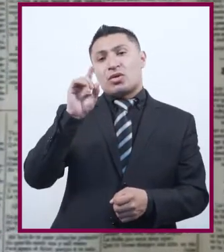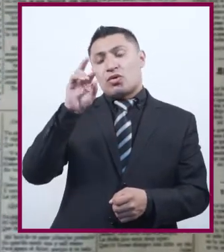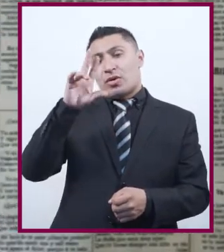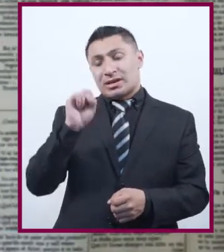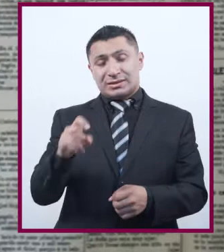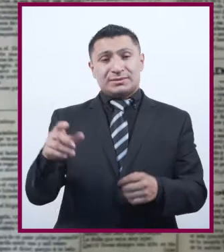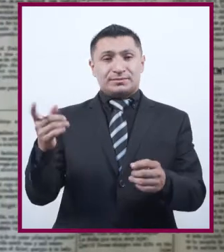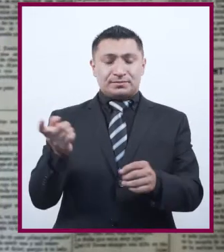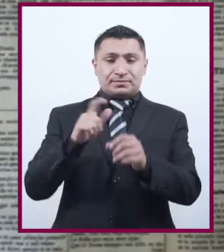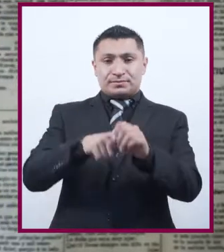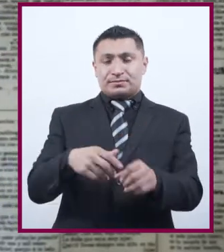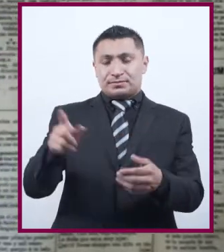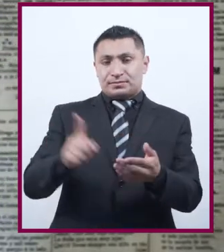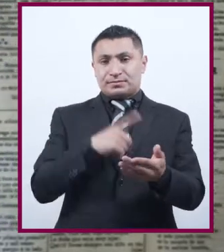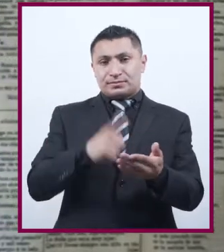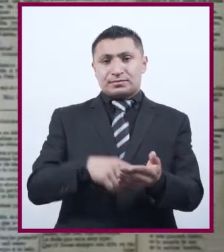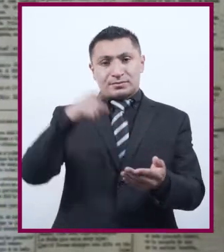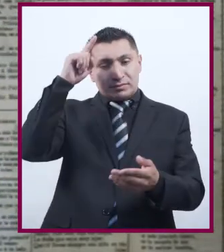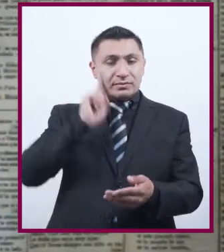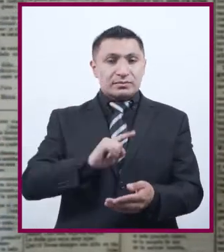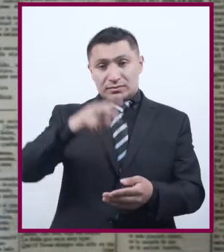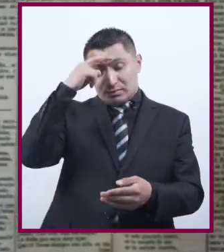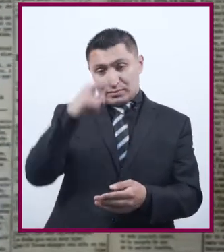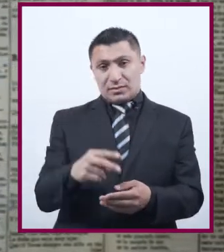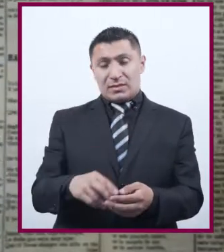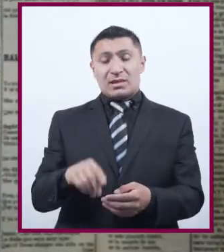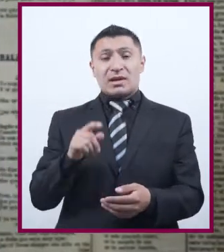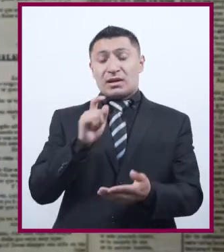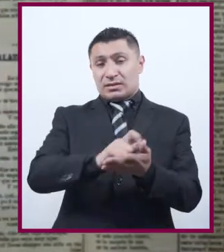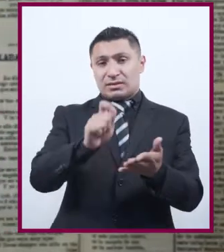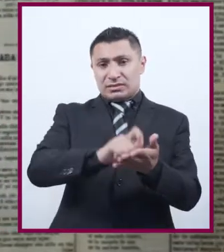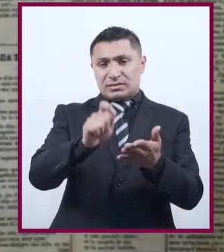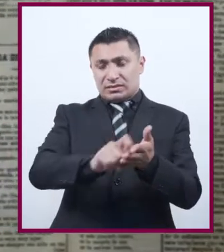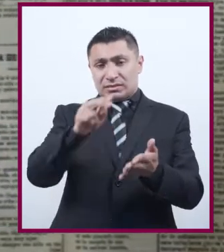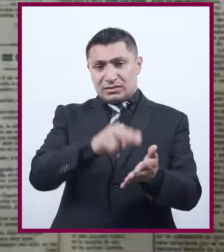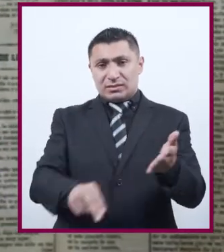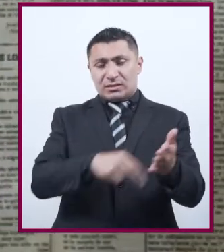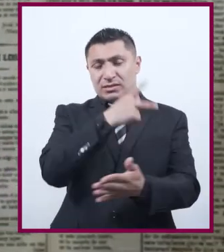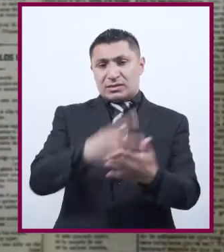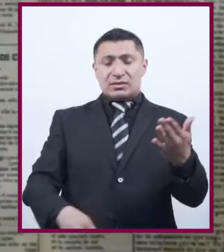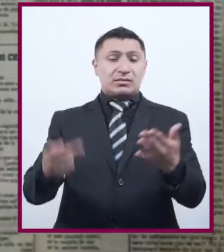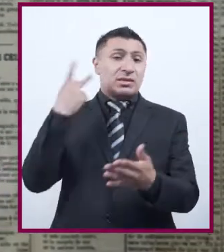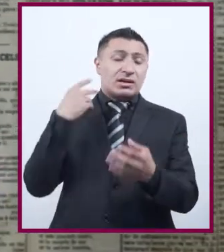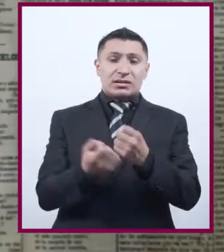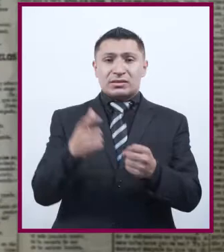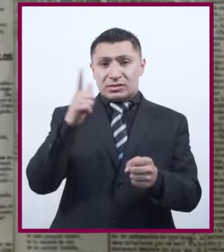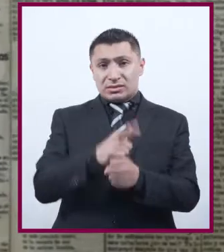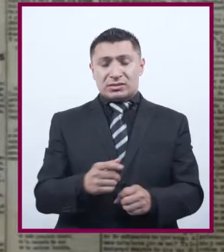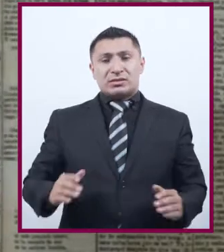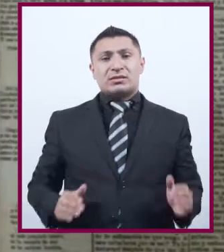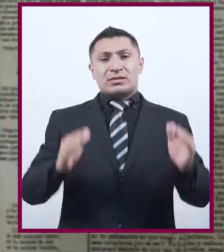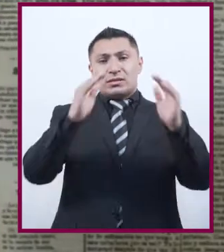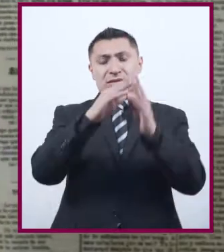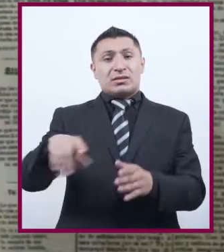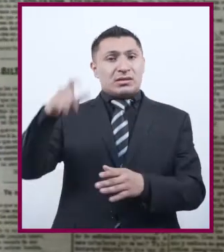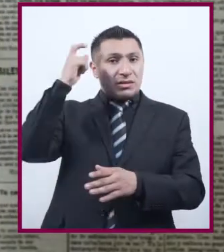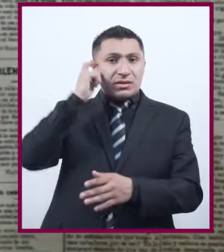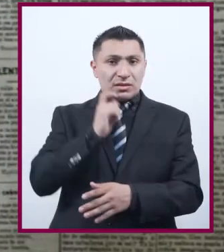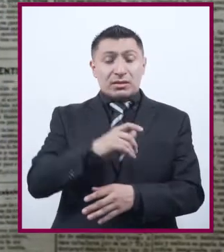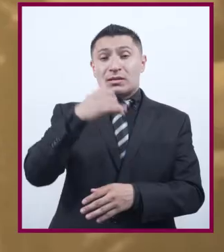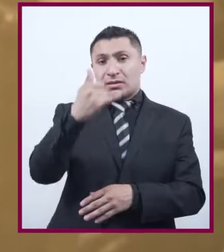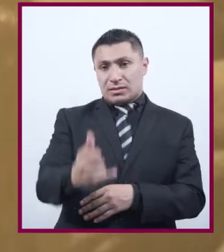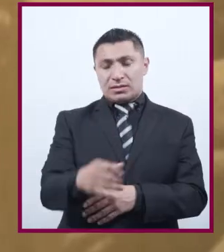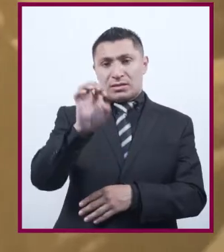Jiménez y Muro, colaboradora de la revista La Mujer Mexicana y redactora y firmante del Plan Político Social de la Sierra de